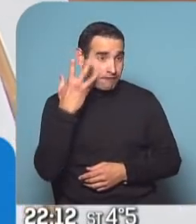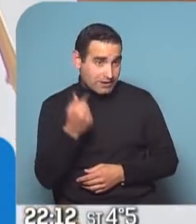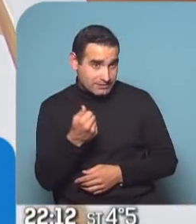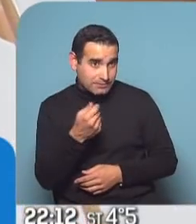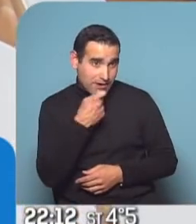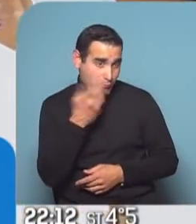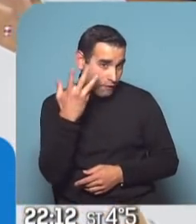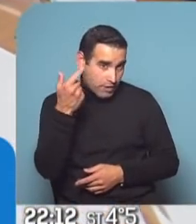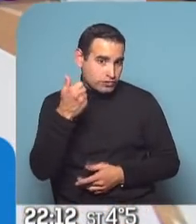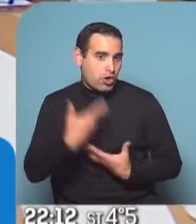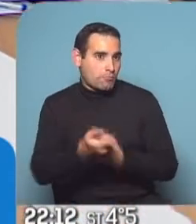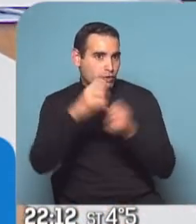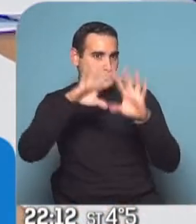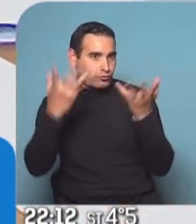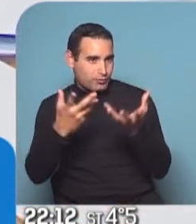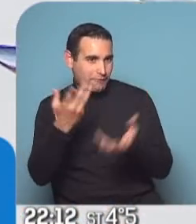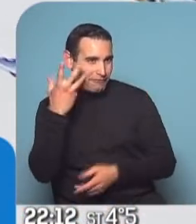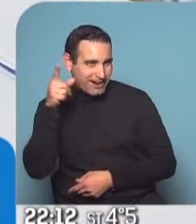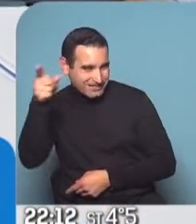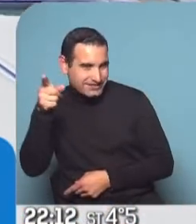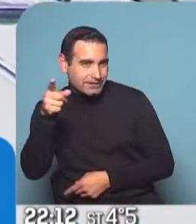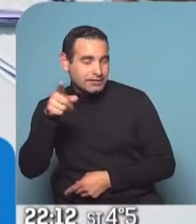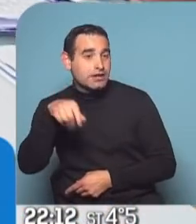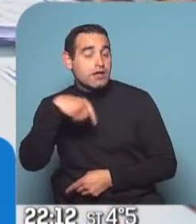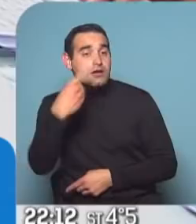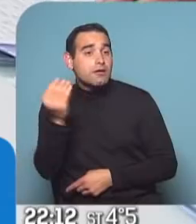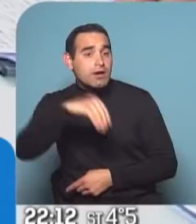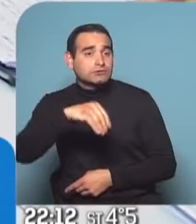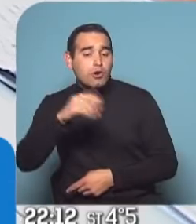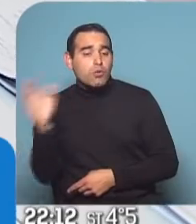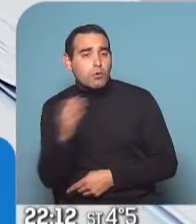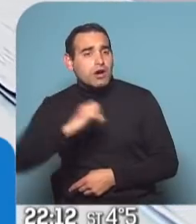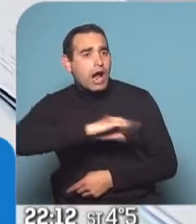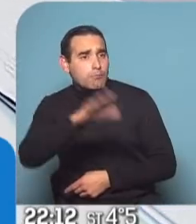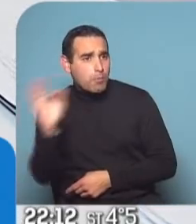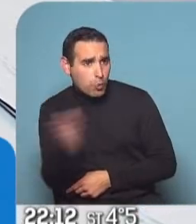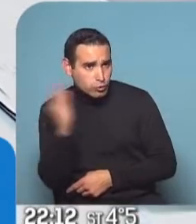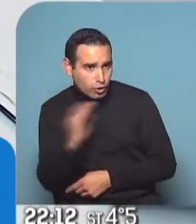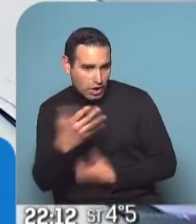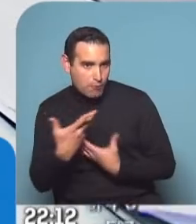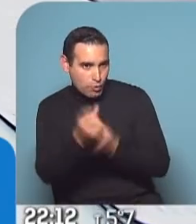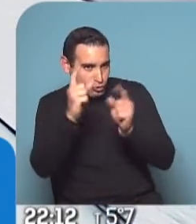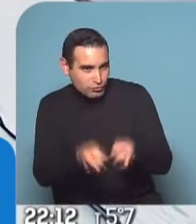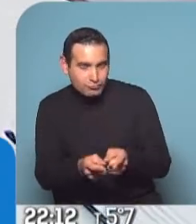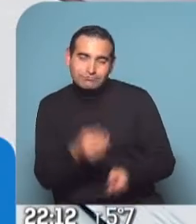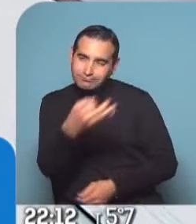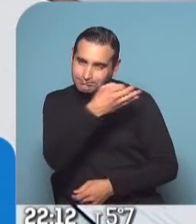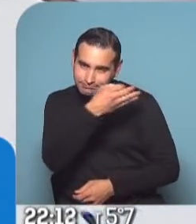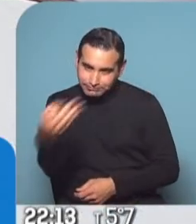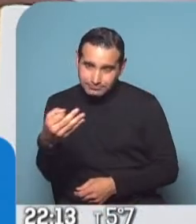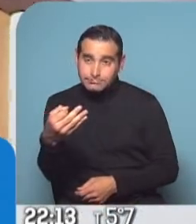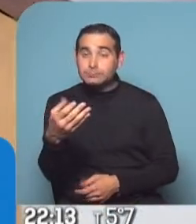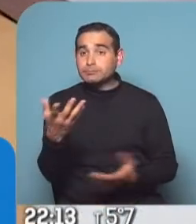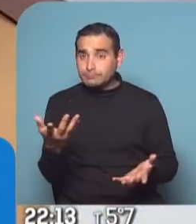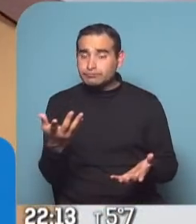ecologistas, claro, los verdes, terceros, claro, en las elecciones europeas, y los productores agropecuarios que se apoyan. Exacto, justamente. Exacto. Entonces